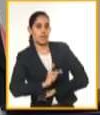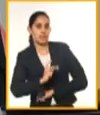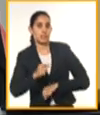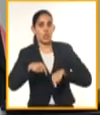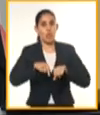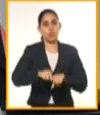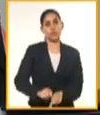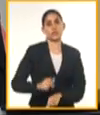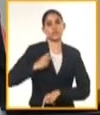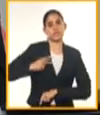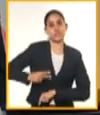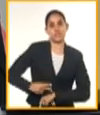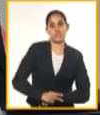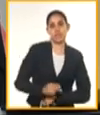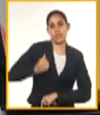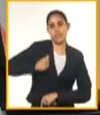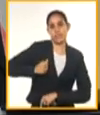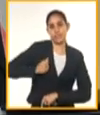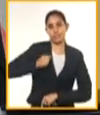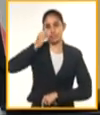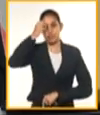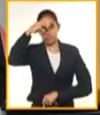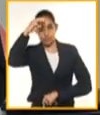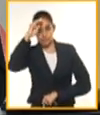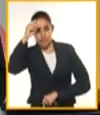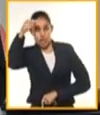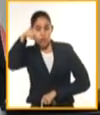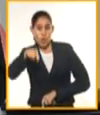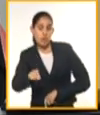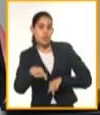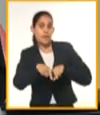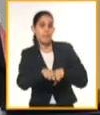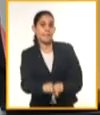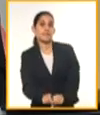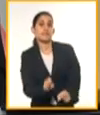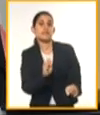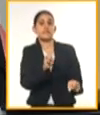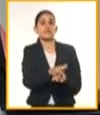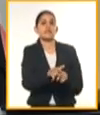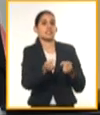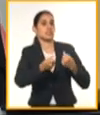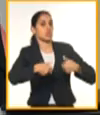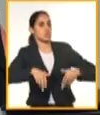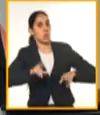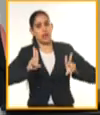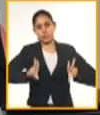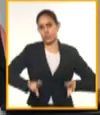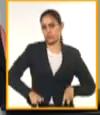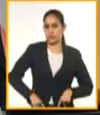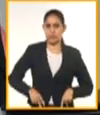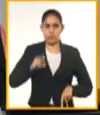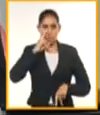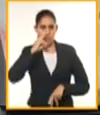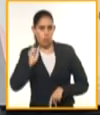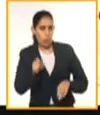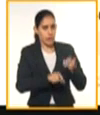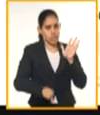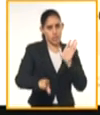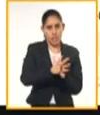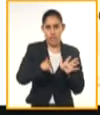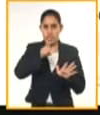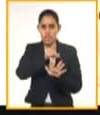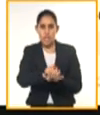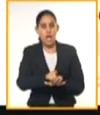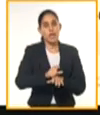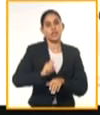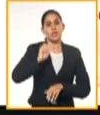a principios de este año, en respuesta a los que describe como un flujo inaceptable, dijo, de drogas ilegales e inmigrantes